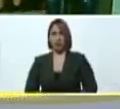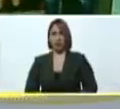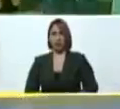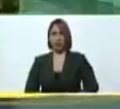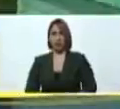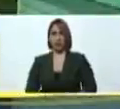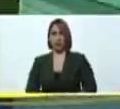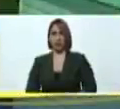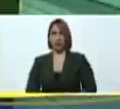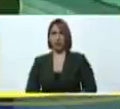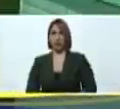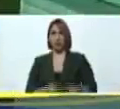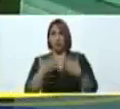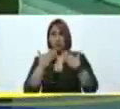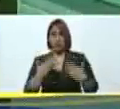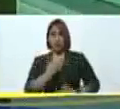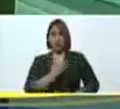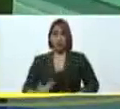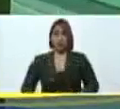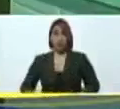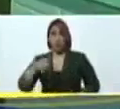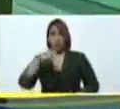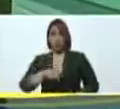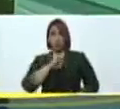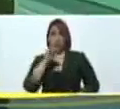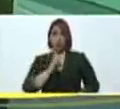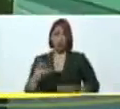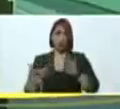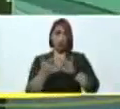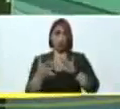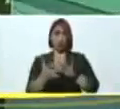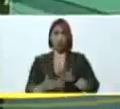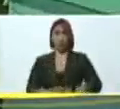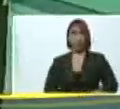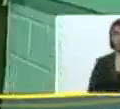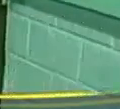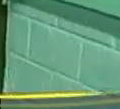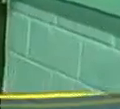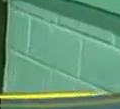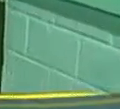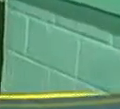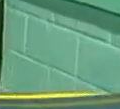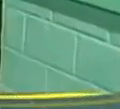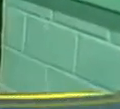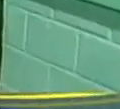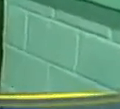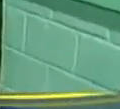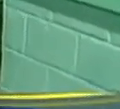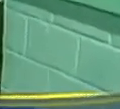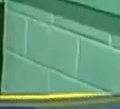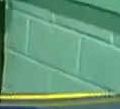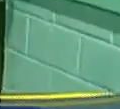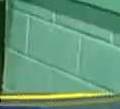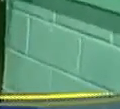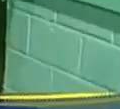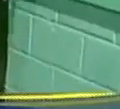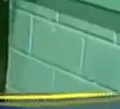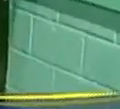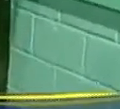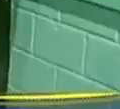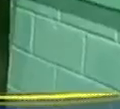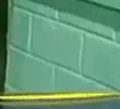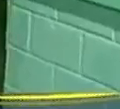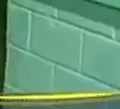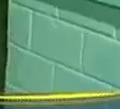gracias presidente bueno desde acá desde el Zulia desde la ciudad de San Francisco celebrando con mucha alegría pues